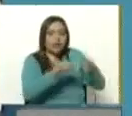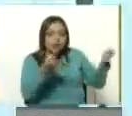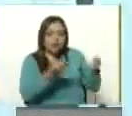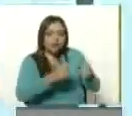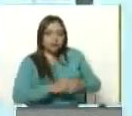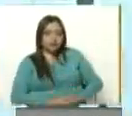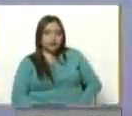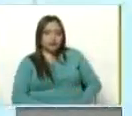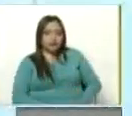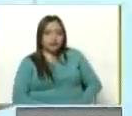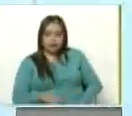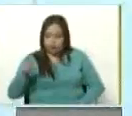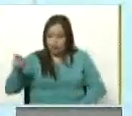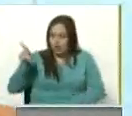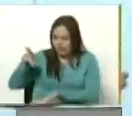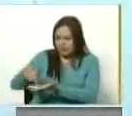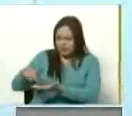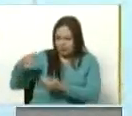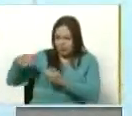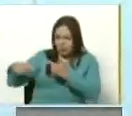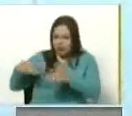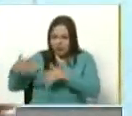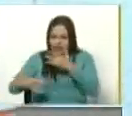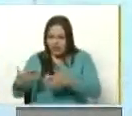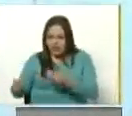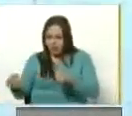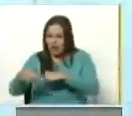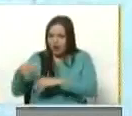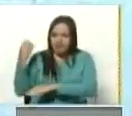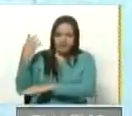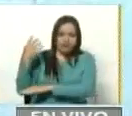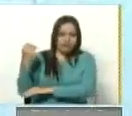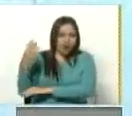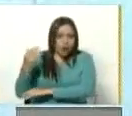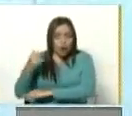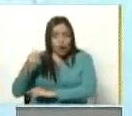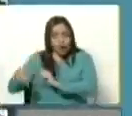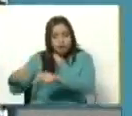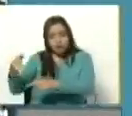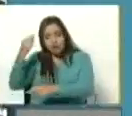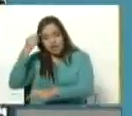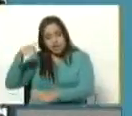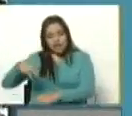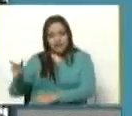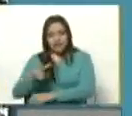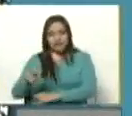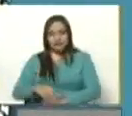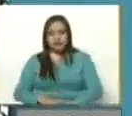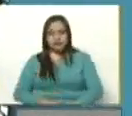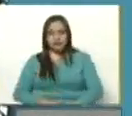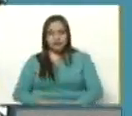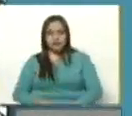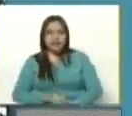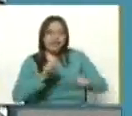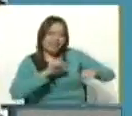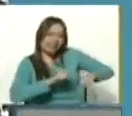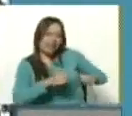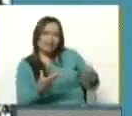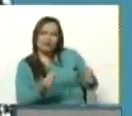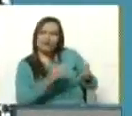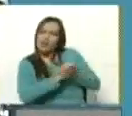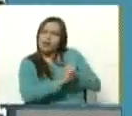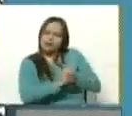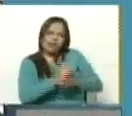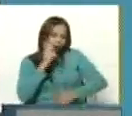¿Va a participar usted en otras actividades, además del foro, en estos días acá en Venezuela? Pues tengo muchos amigos que ver,